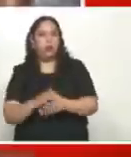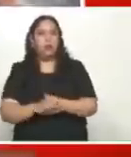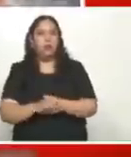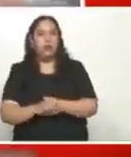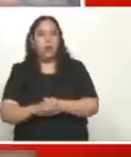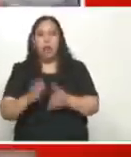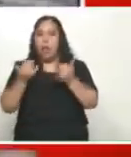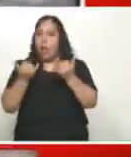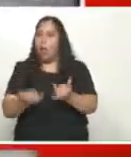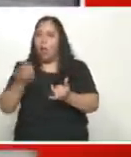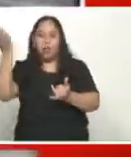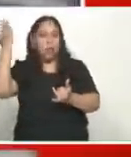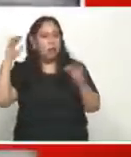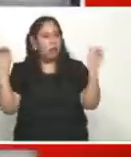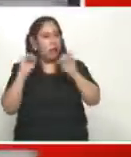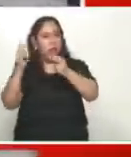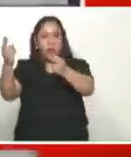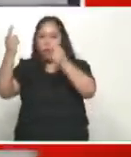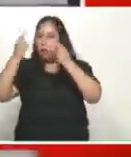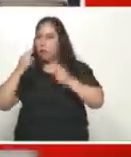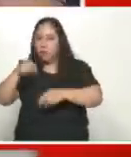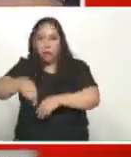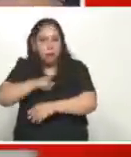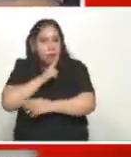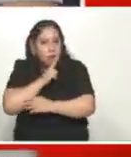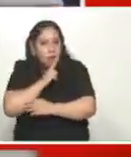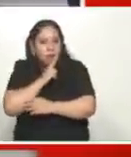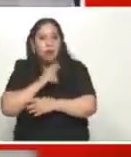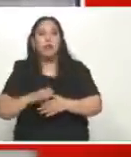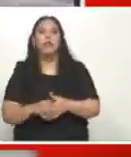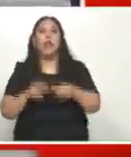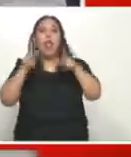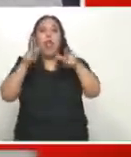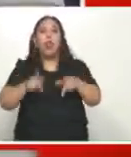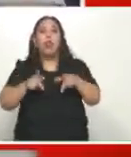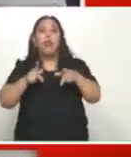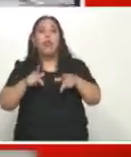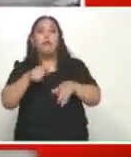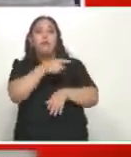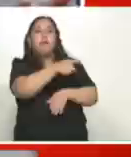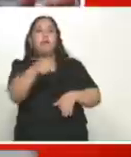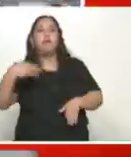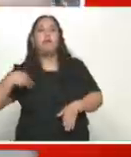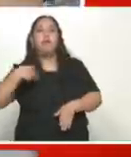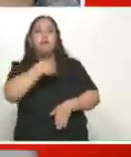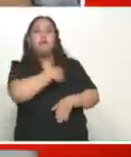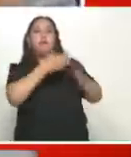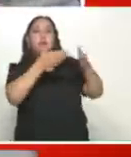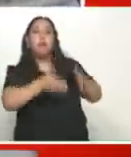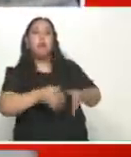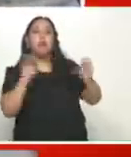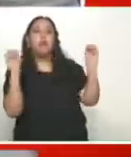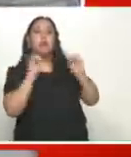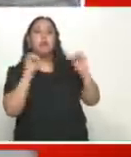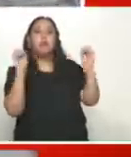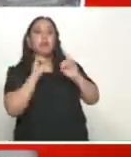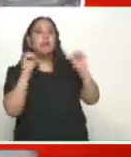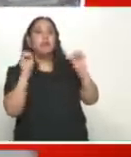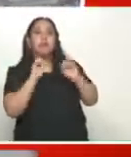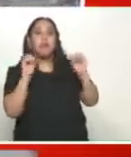son los abusos. Por tanto, quien no esté a la altura de la presidenta, aquí van a surgir fenómenos. Ya hay unos que han